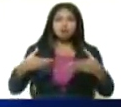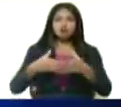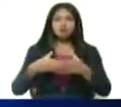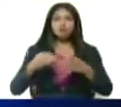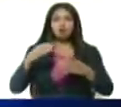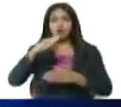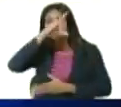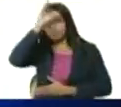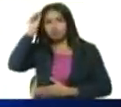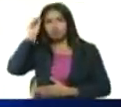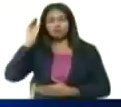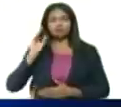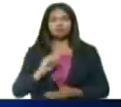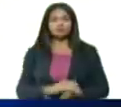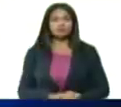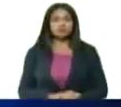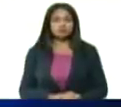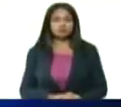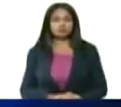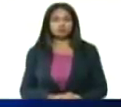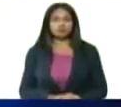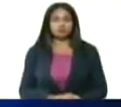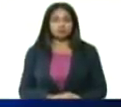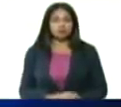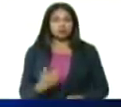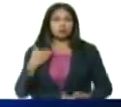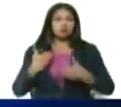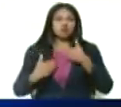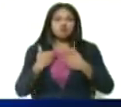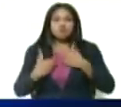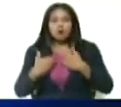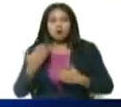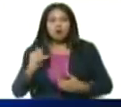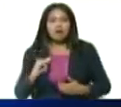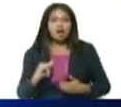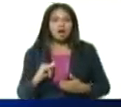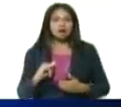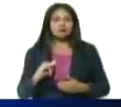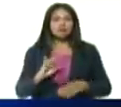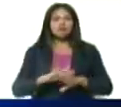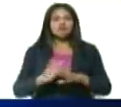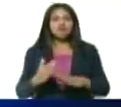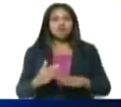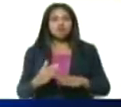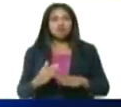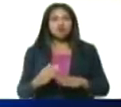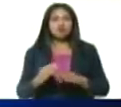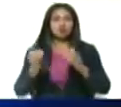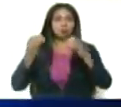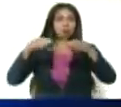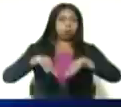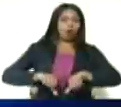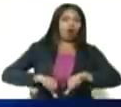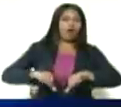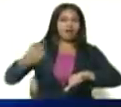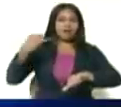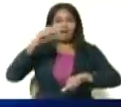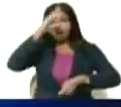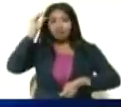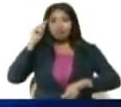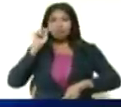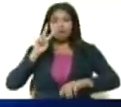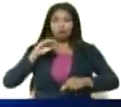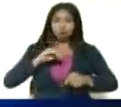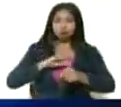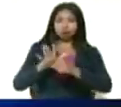Donald Trump en la desesperación de la improvisación del fracaso de Donald Trump frente al